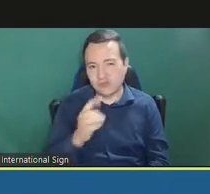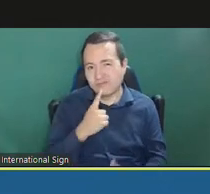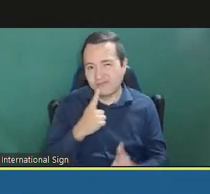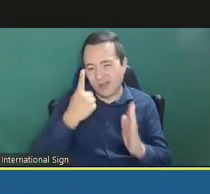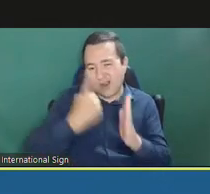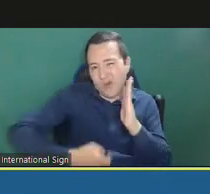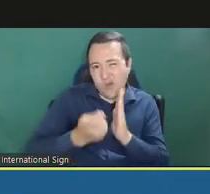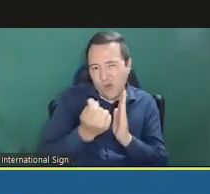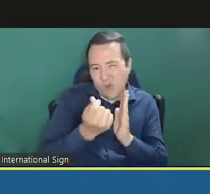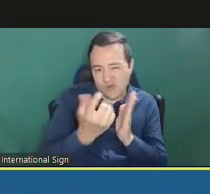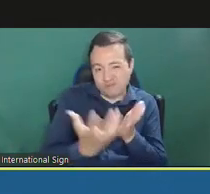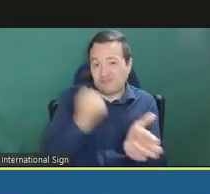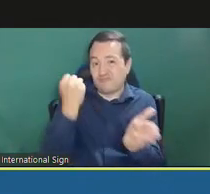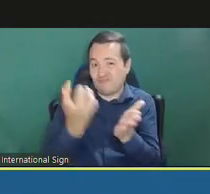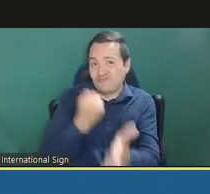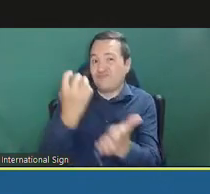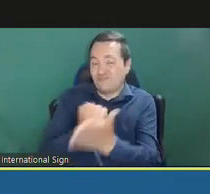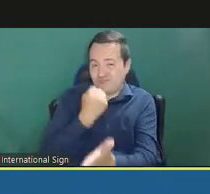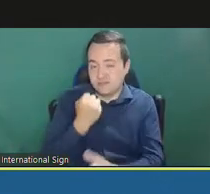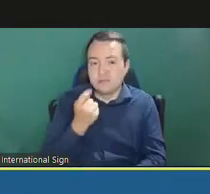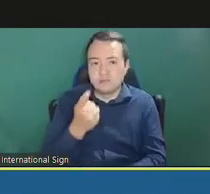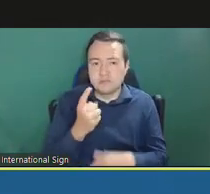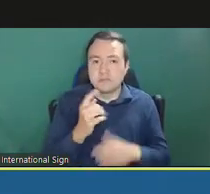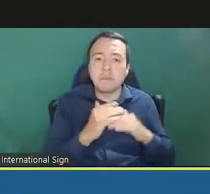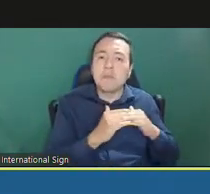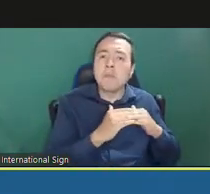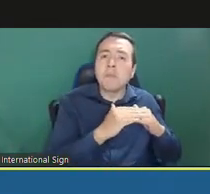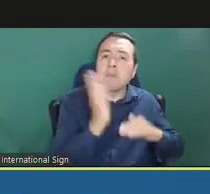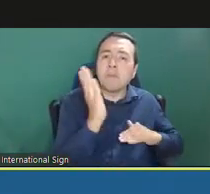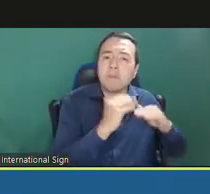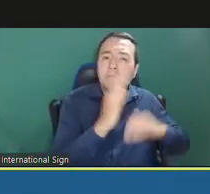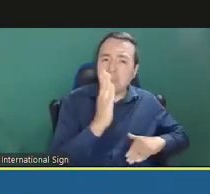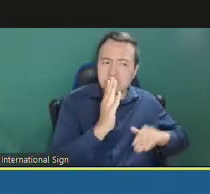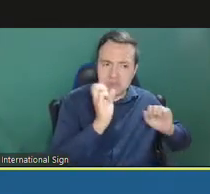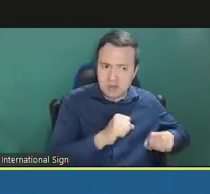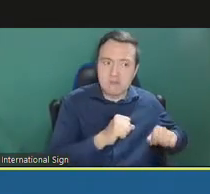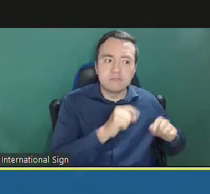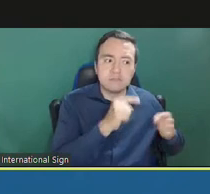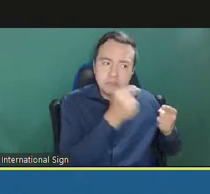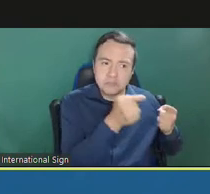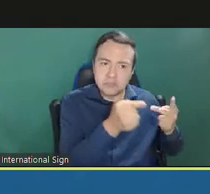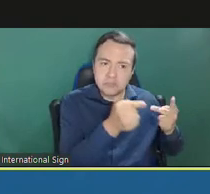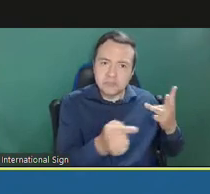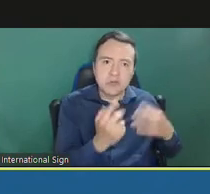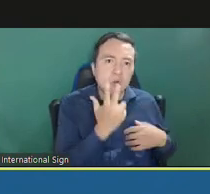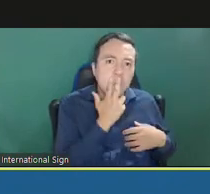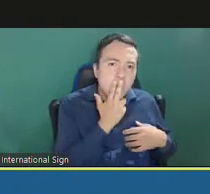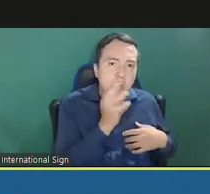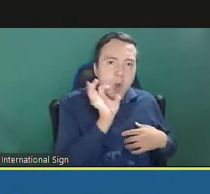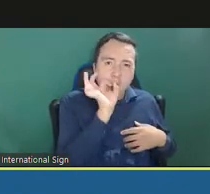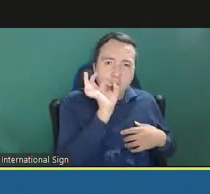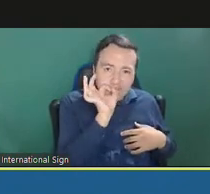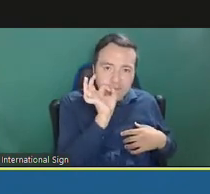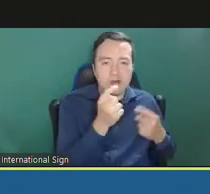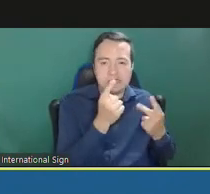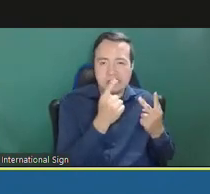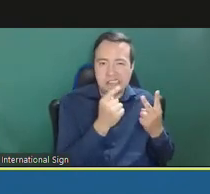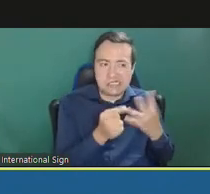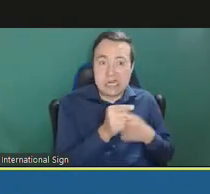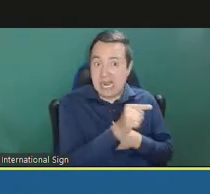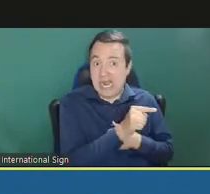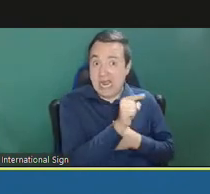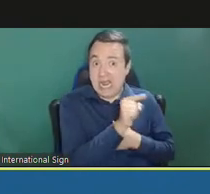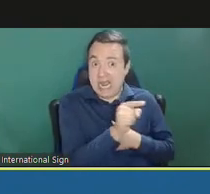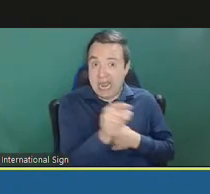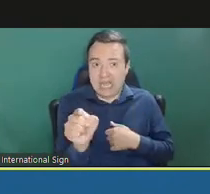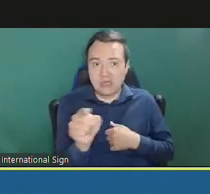del producto hay bastante margen para aumentar las grabaciones de productos tabacaleros muchos pesos de impuestos pierden el